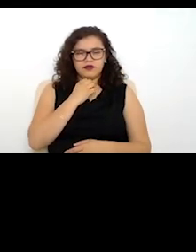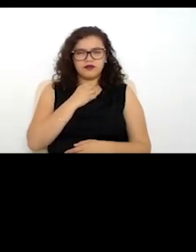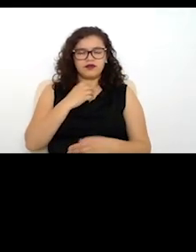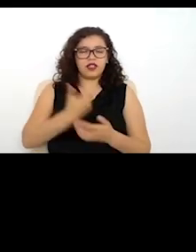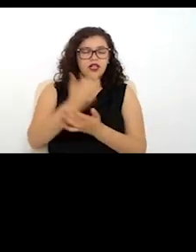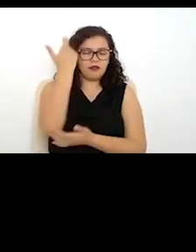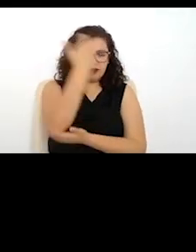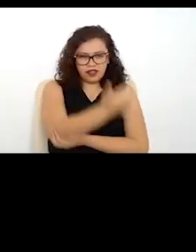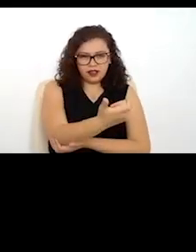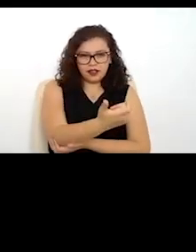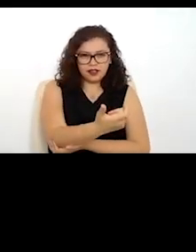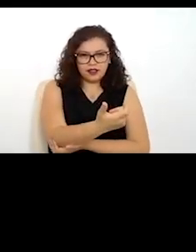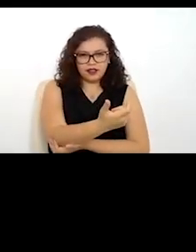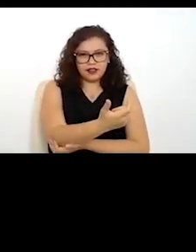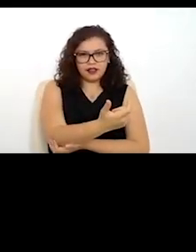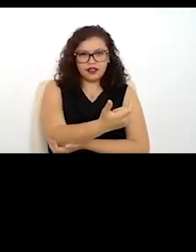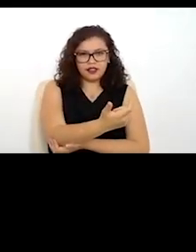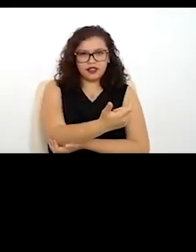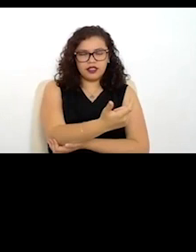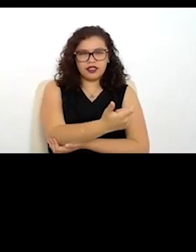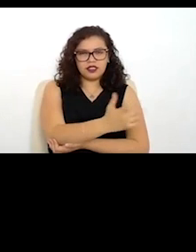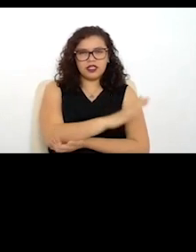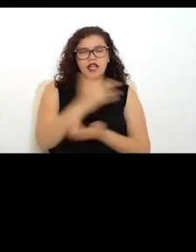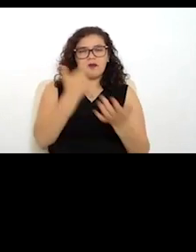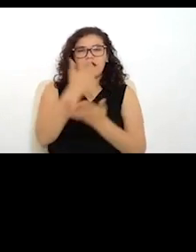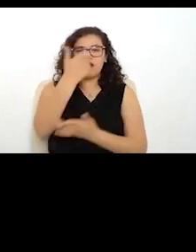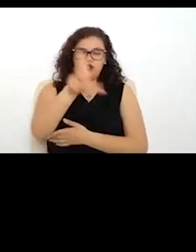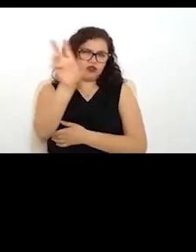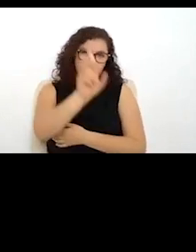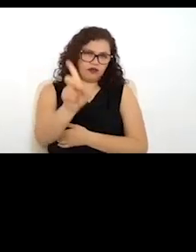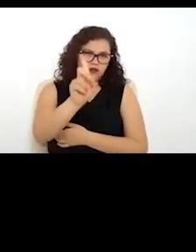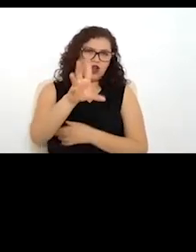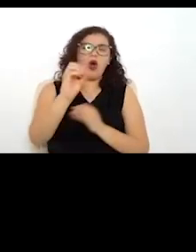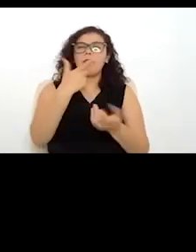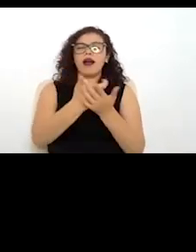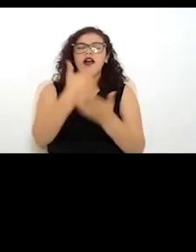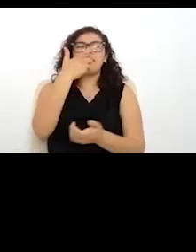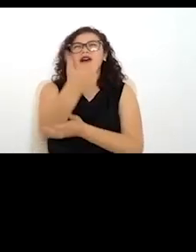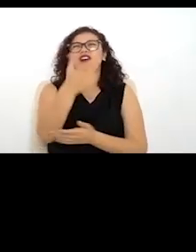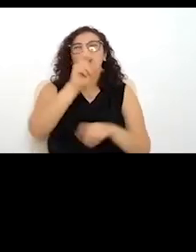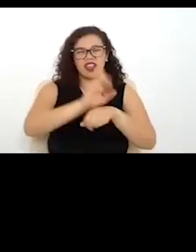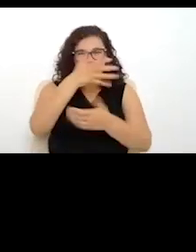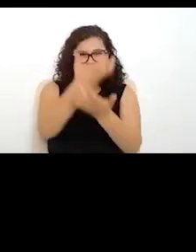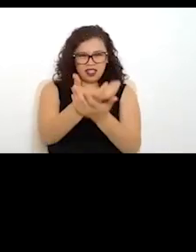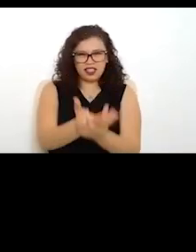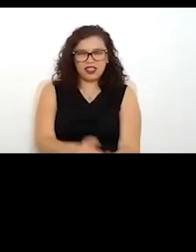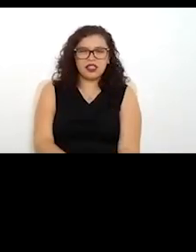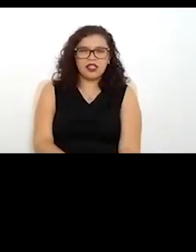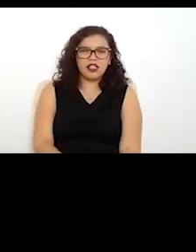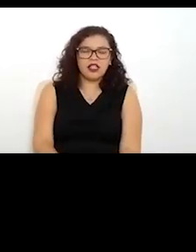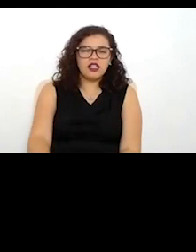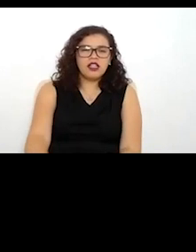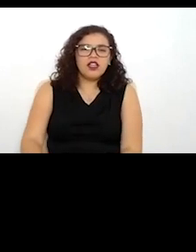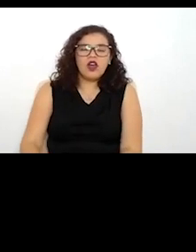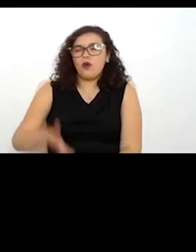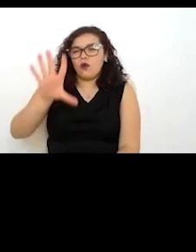salario, la prima dominical en caso de que se trabaje en el día de descanso, una jornada no mayor de